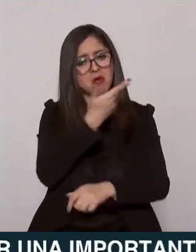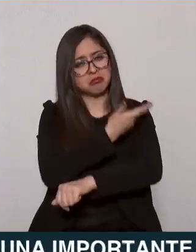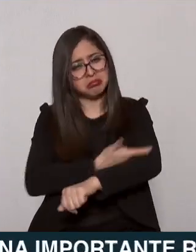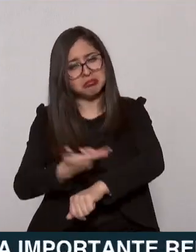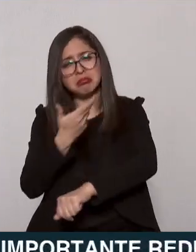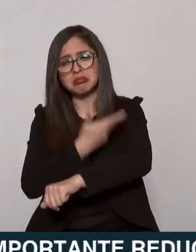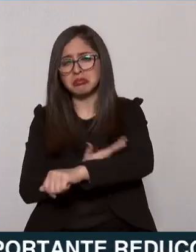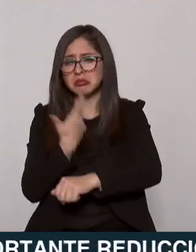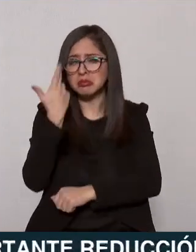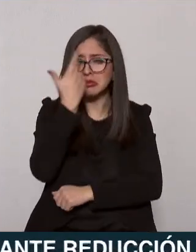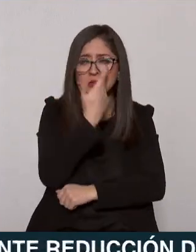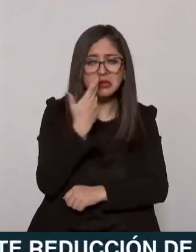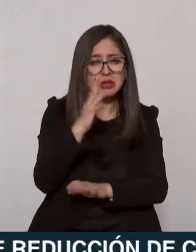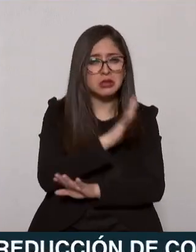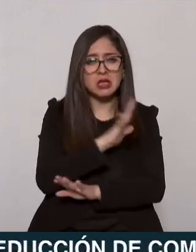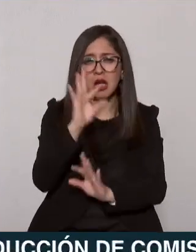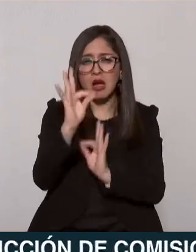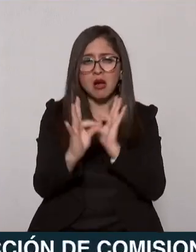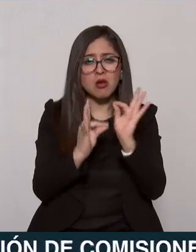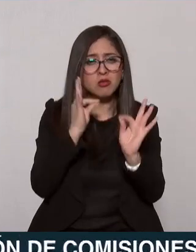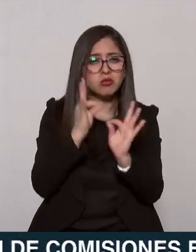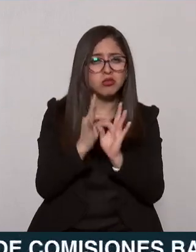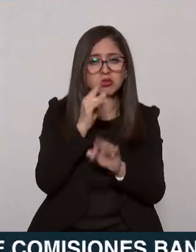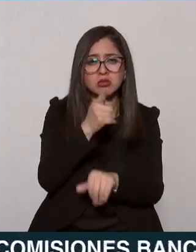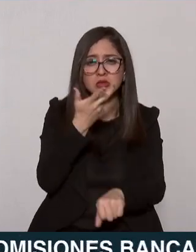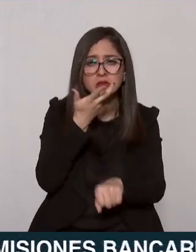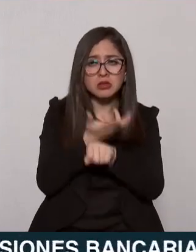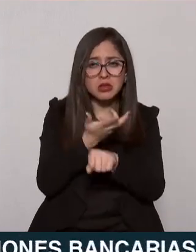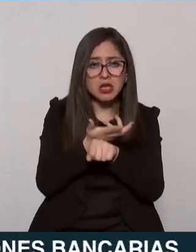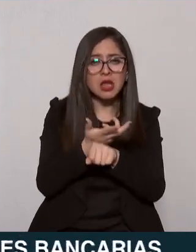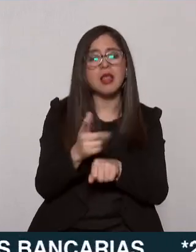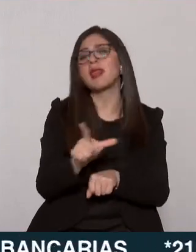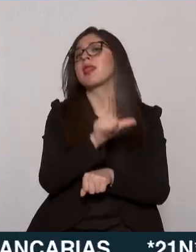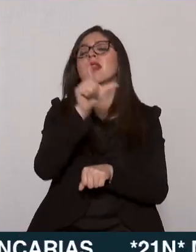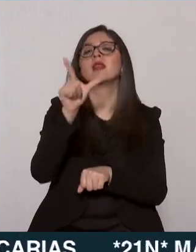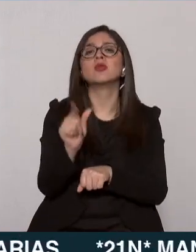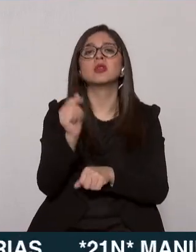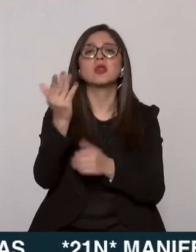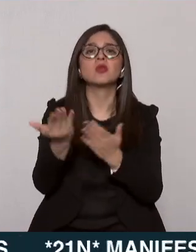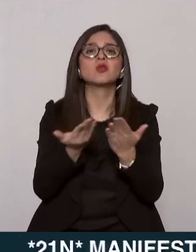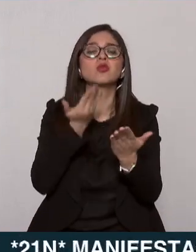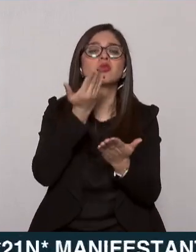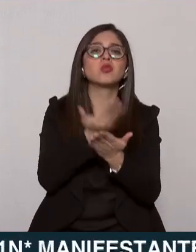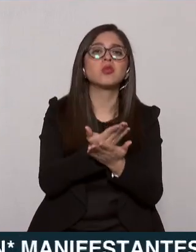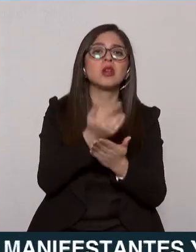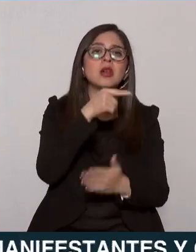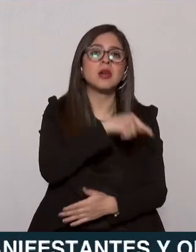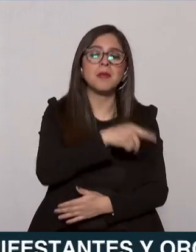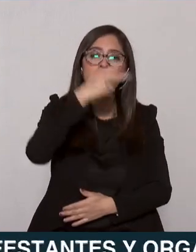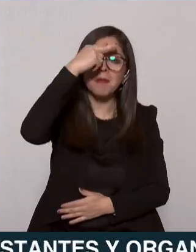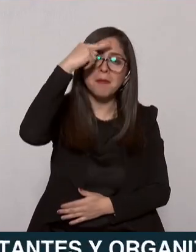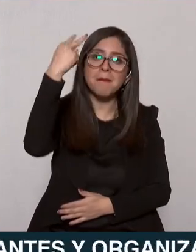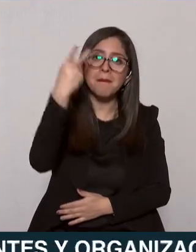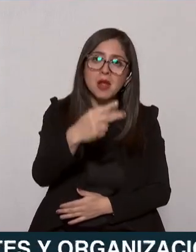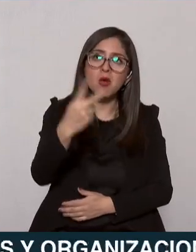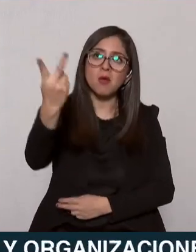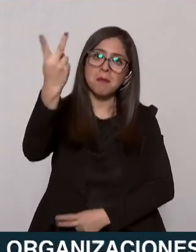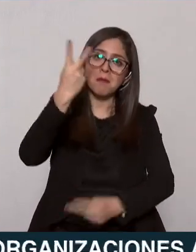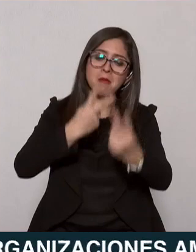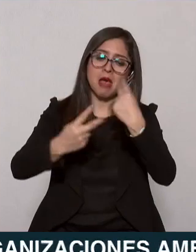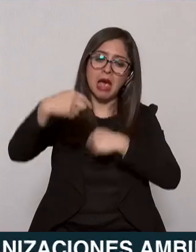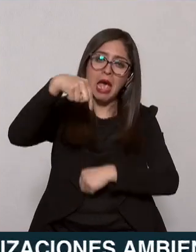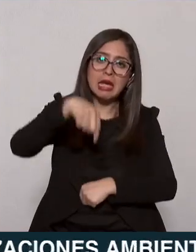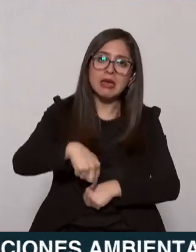vez que termina el procedimiento de Estados Unidos, se manda aquí a México para que sea juzgado en